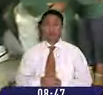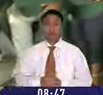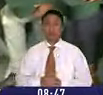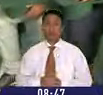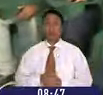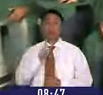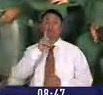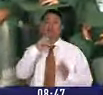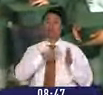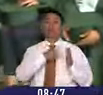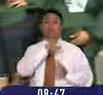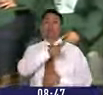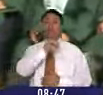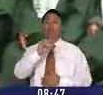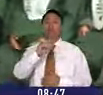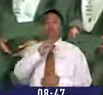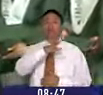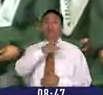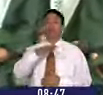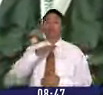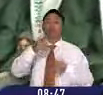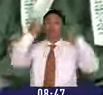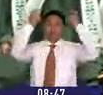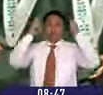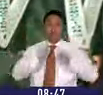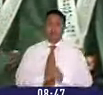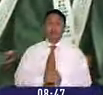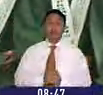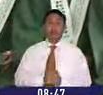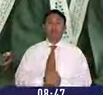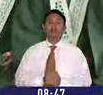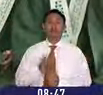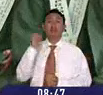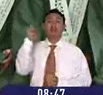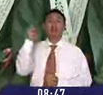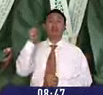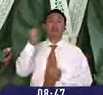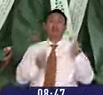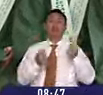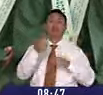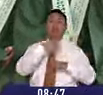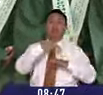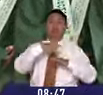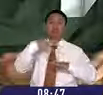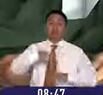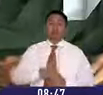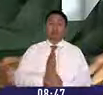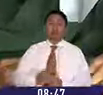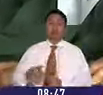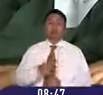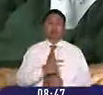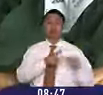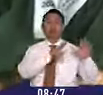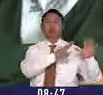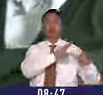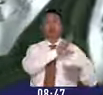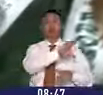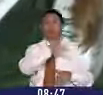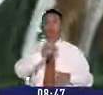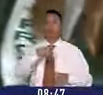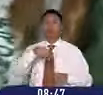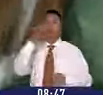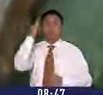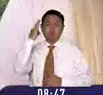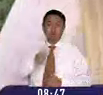De los 1.500 alumnos graduados en el Sindicato de Choferes Profesionales de Pichincha este fin de semana, 750